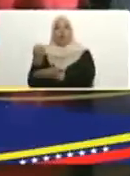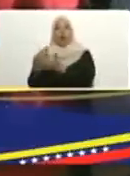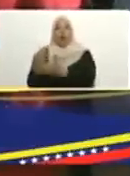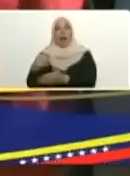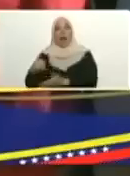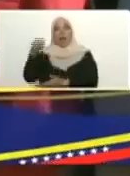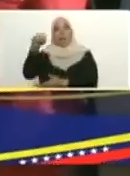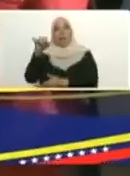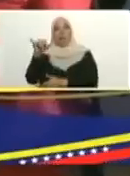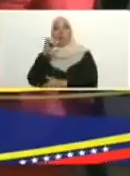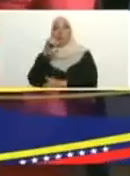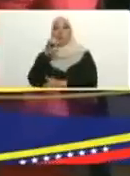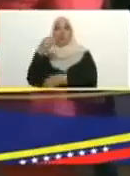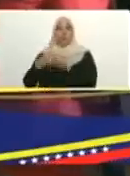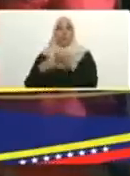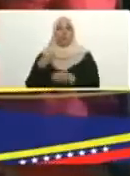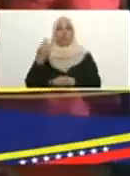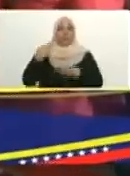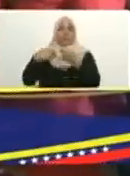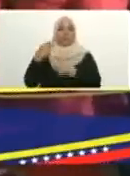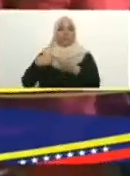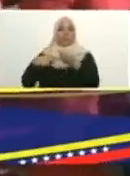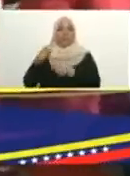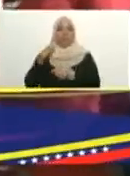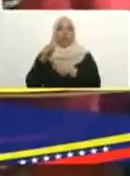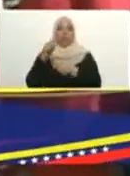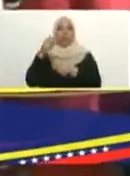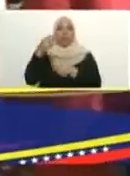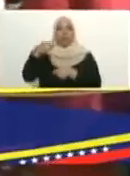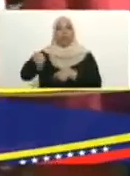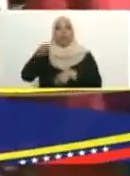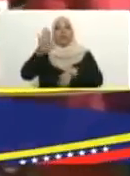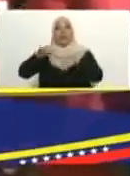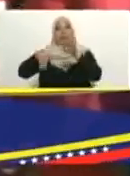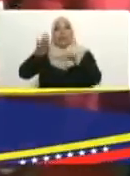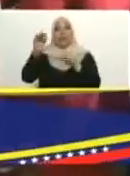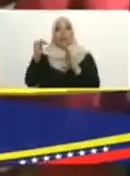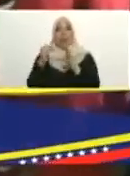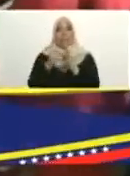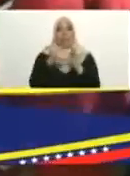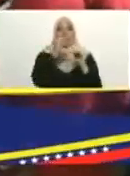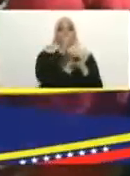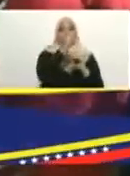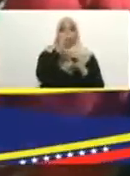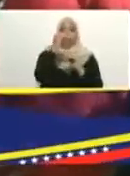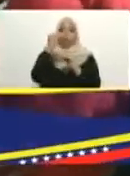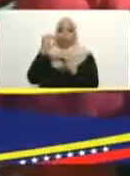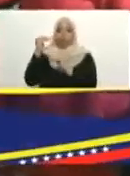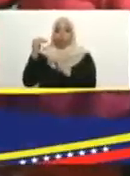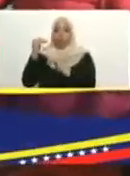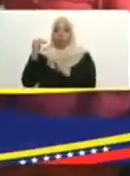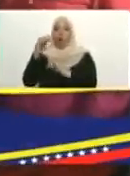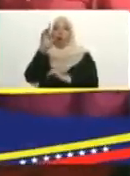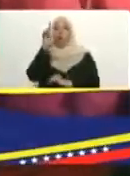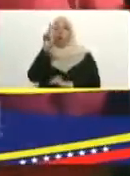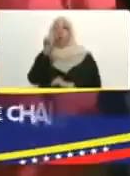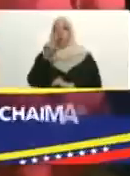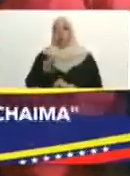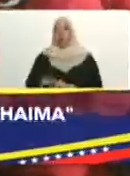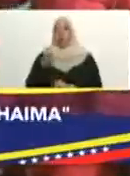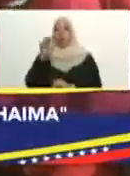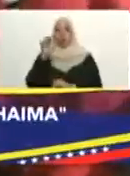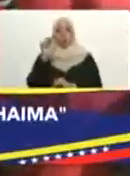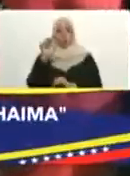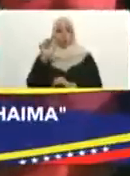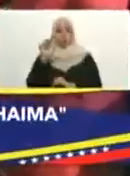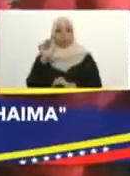una segregación comercial de Merey 16 de 15.000 barriles día. Nuestra meta es alcanzar los 20.000